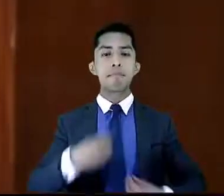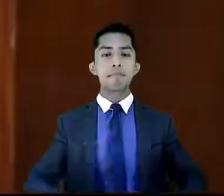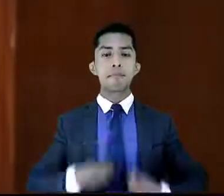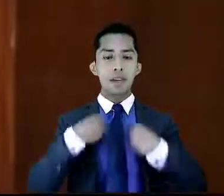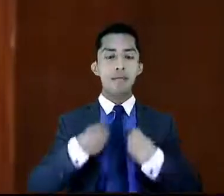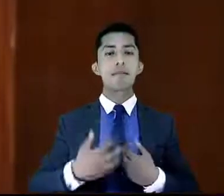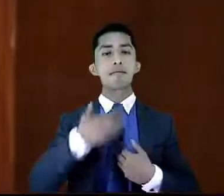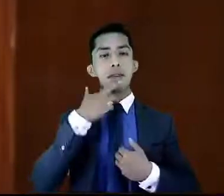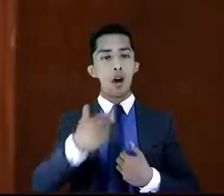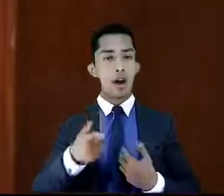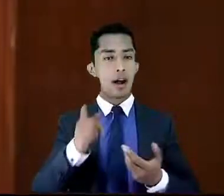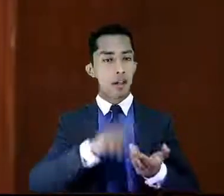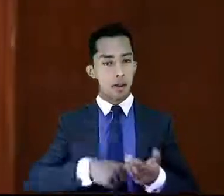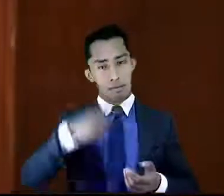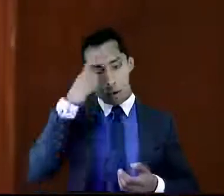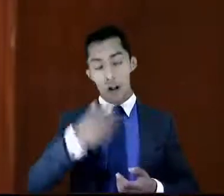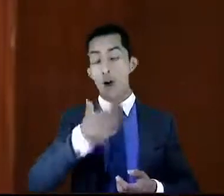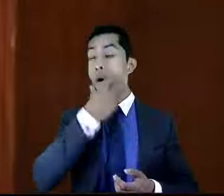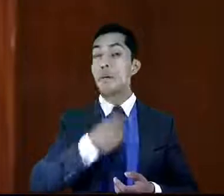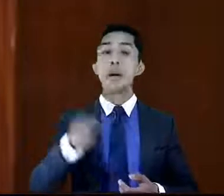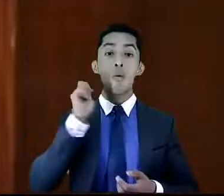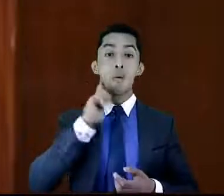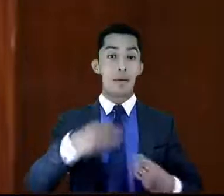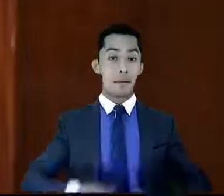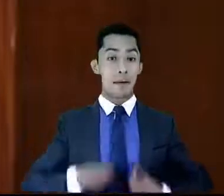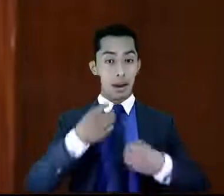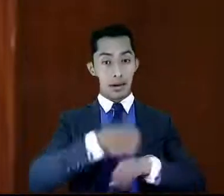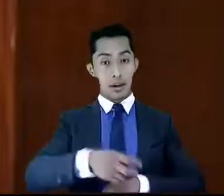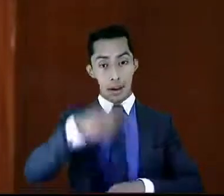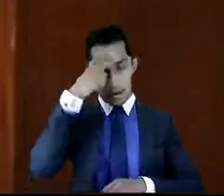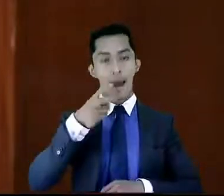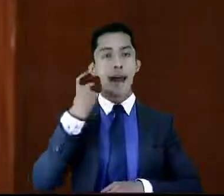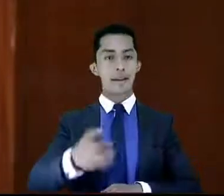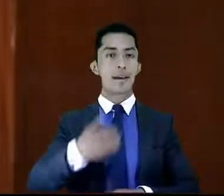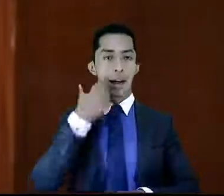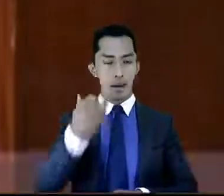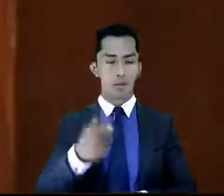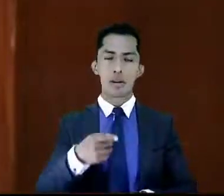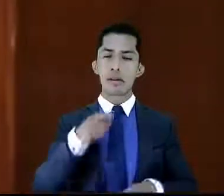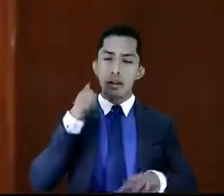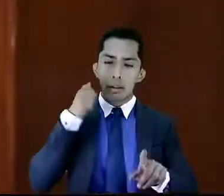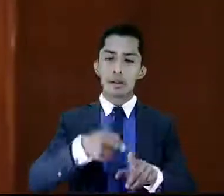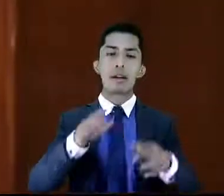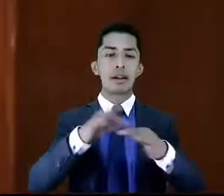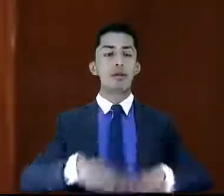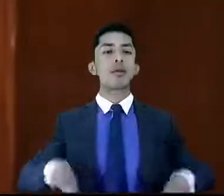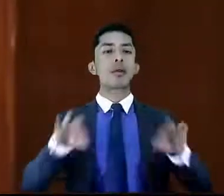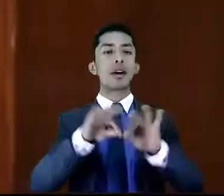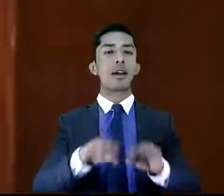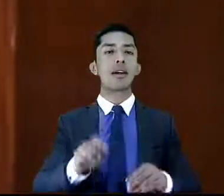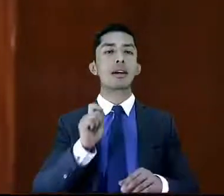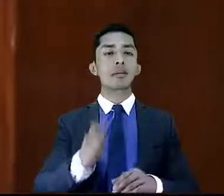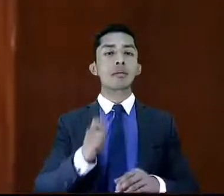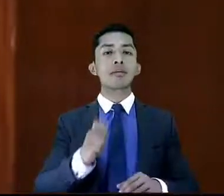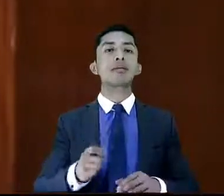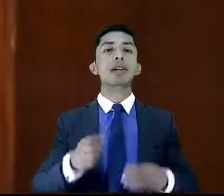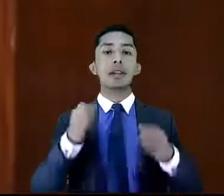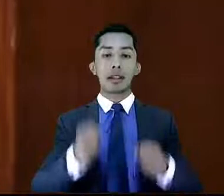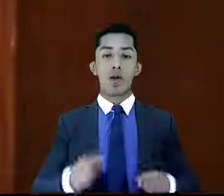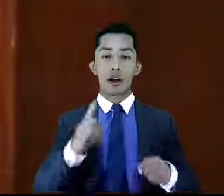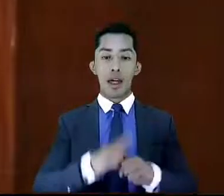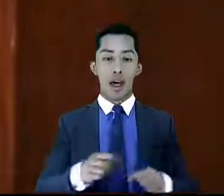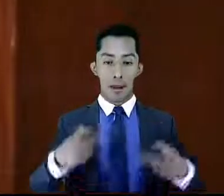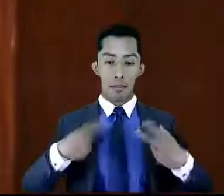y todos los mexiquenses, por lo que nuestra prioridad es ampliar la seguridad ciudadana, incentivar